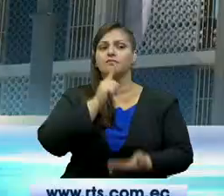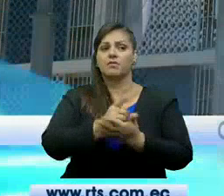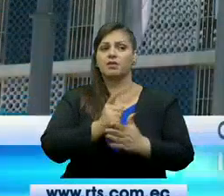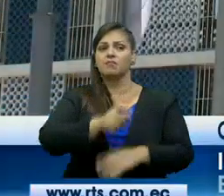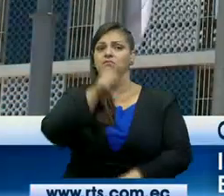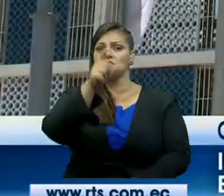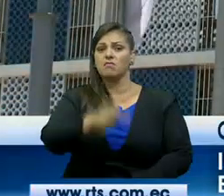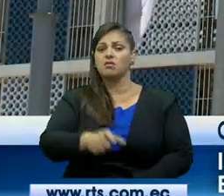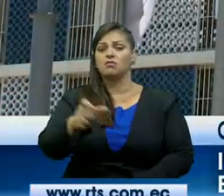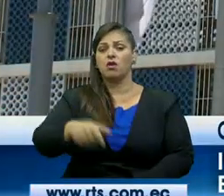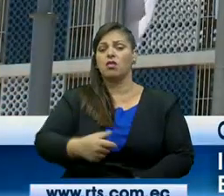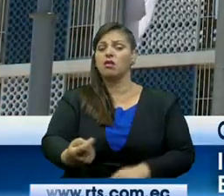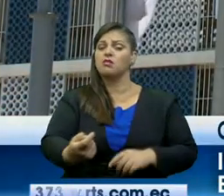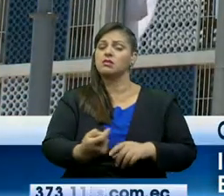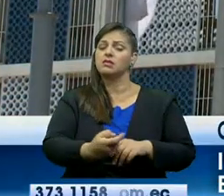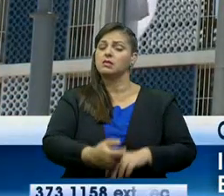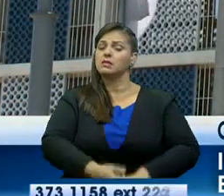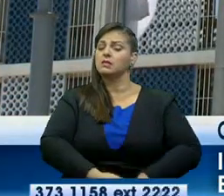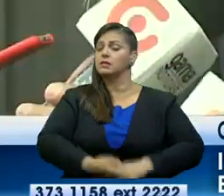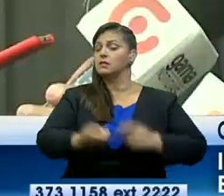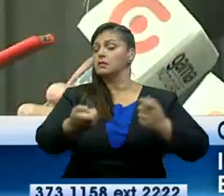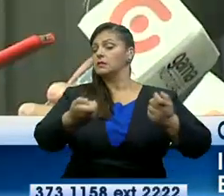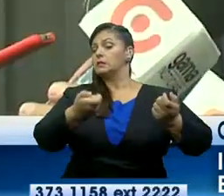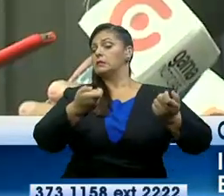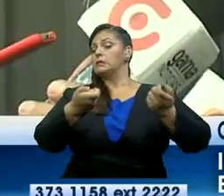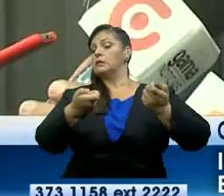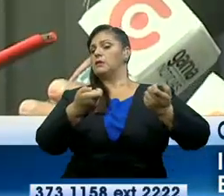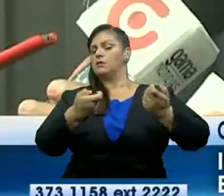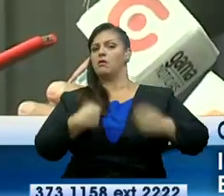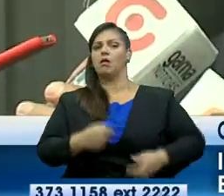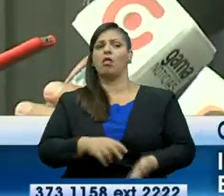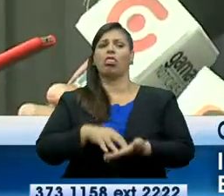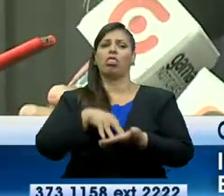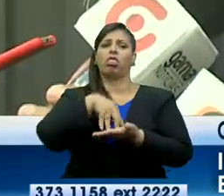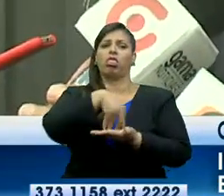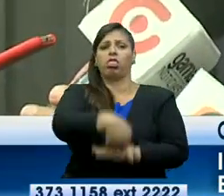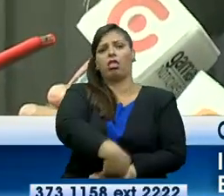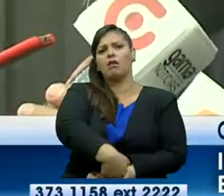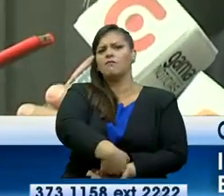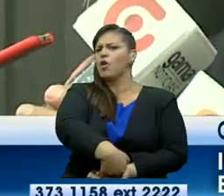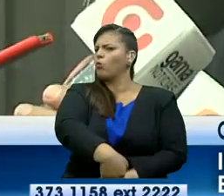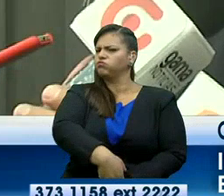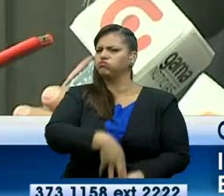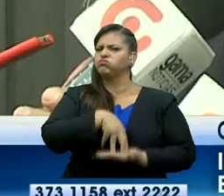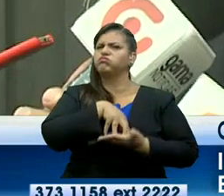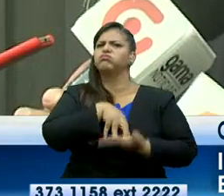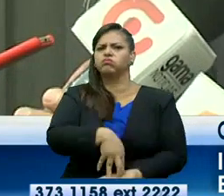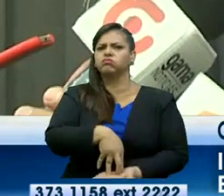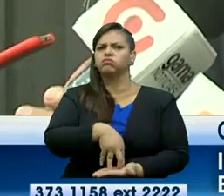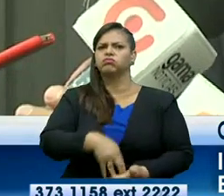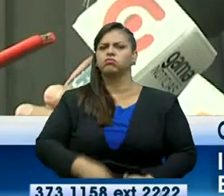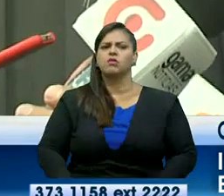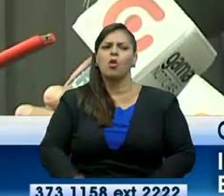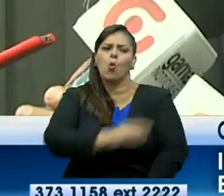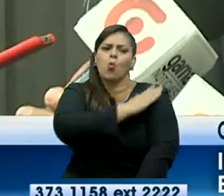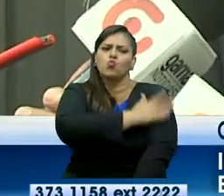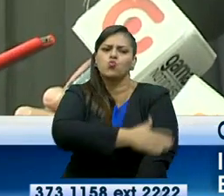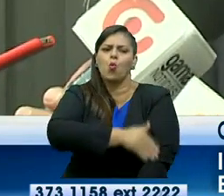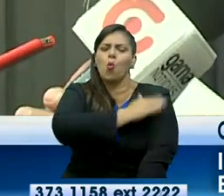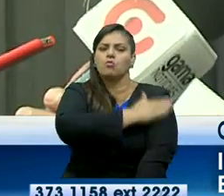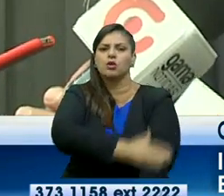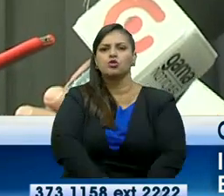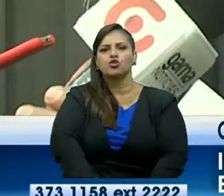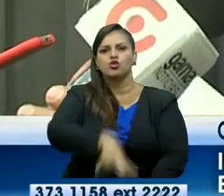nombres, él asegura que no se va a doblegar. Yo no voy a ser el cuchillo de nadie. No voy a